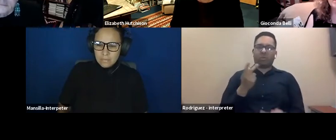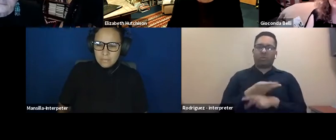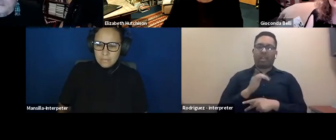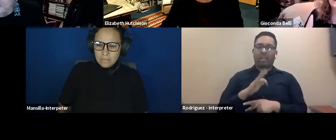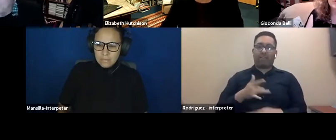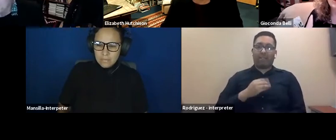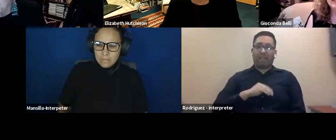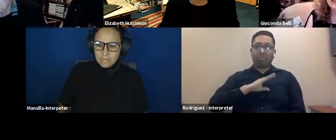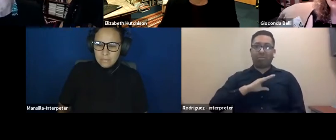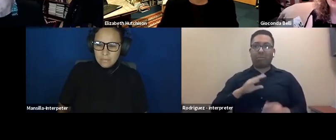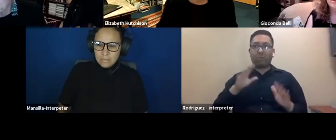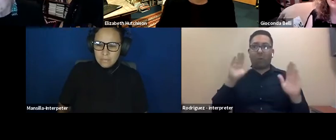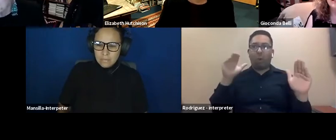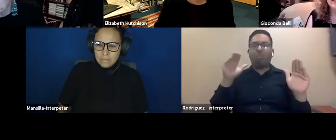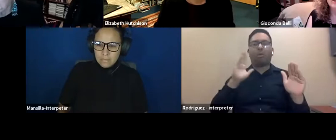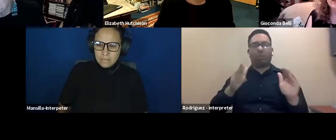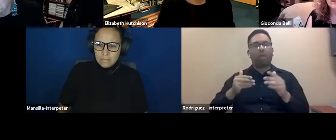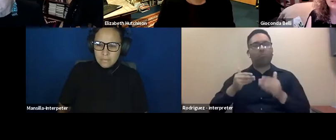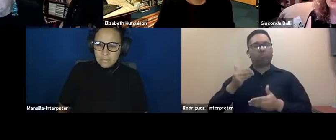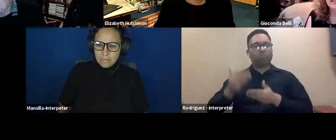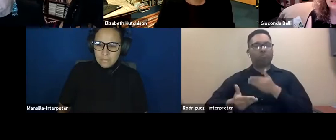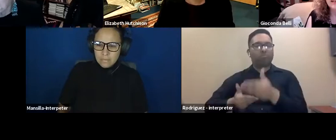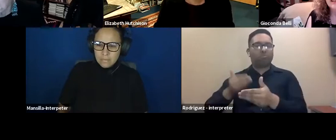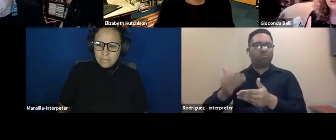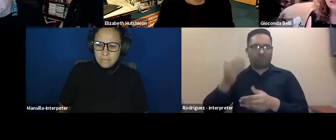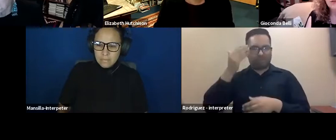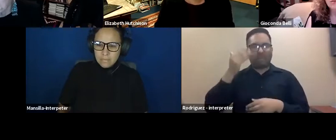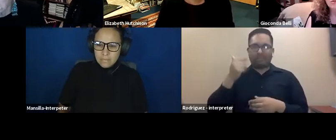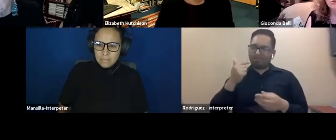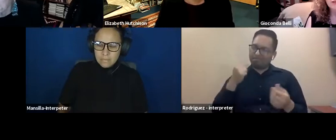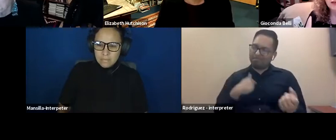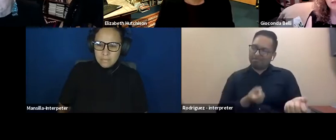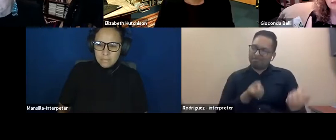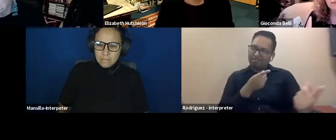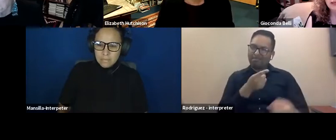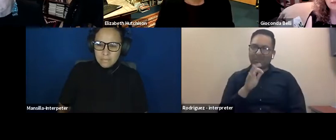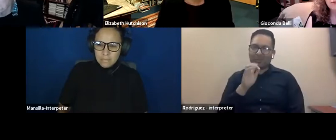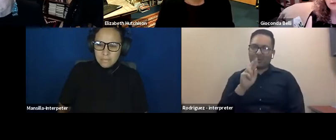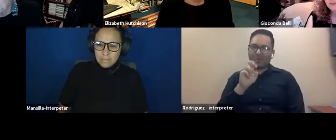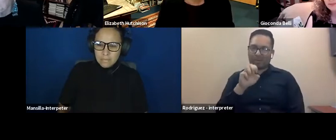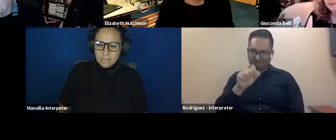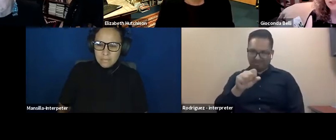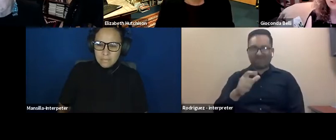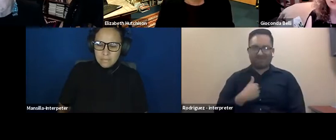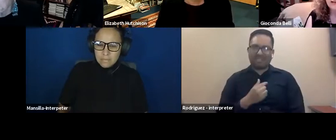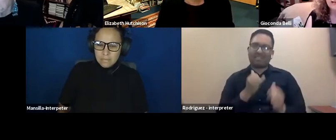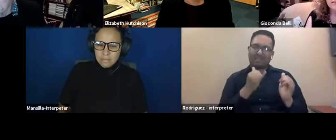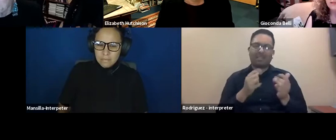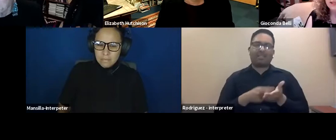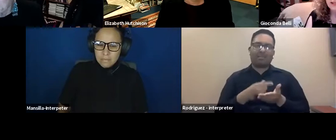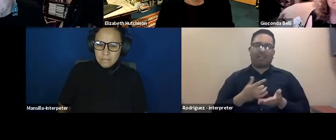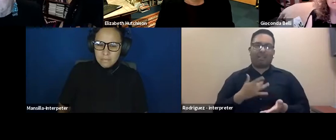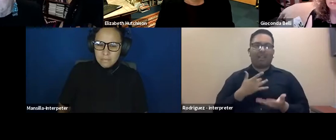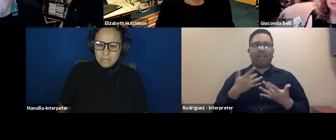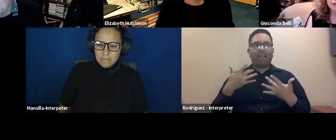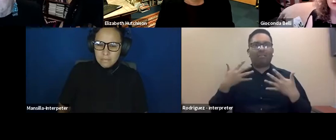uno se mueve, pero yo te entiendo, o sea, te entiendo que es bien difícil, y no, yo también me deprimo, y a veces